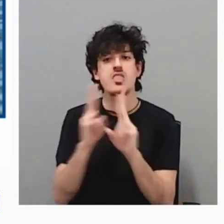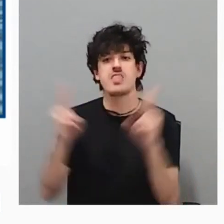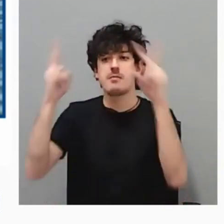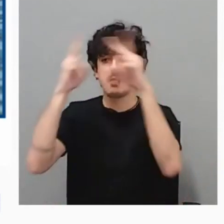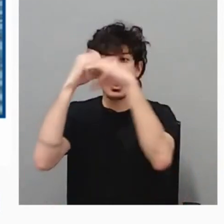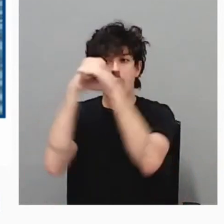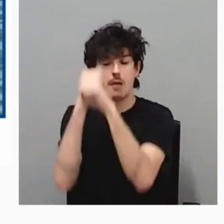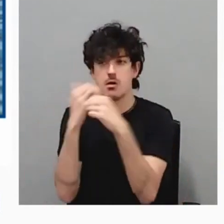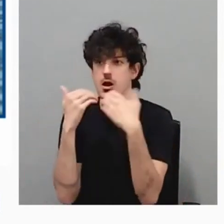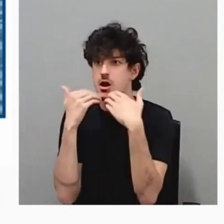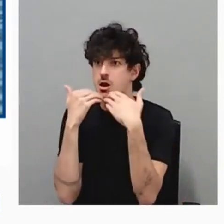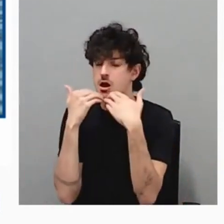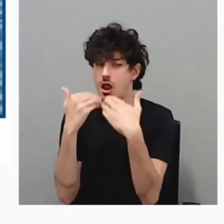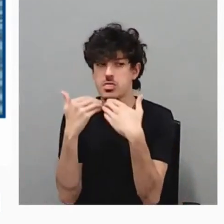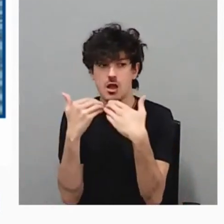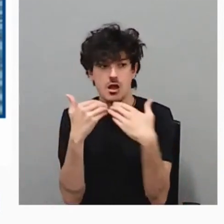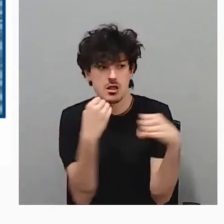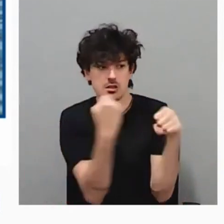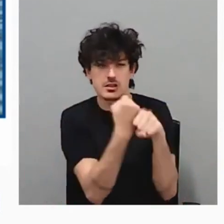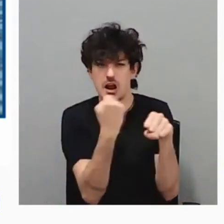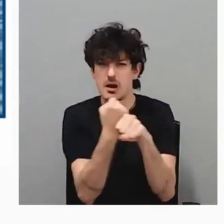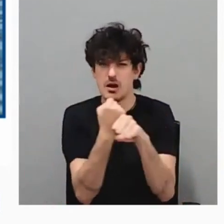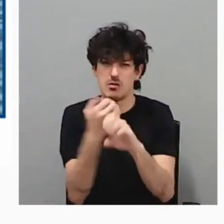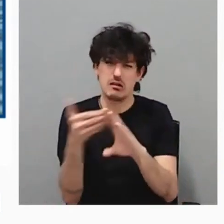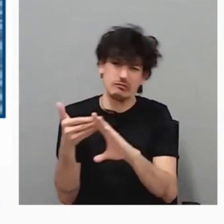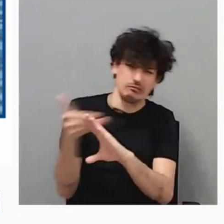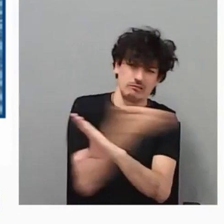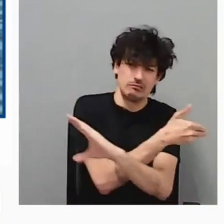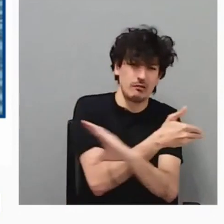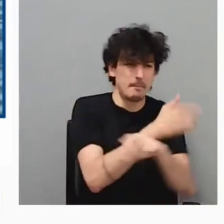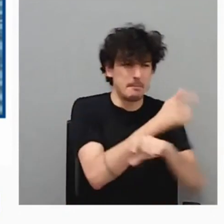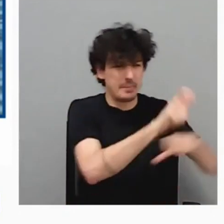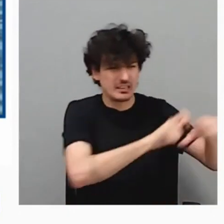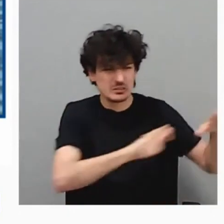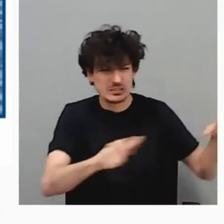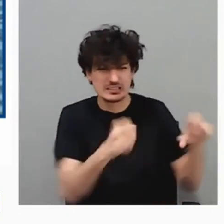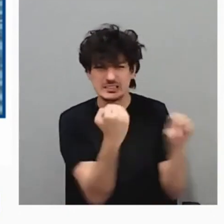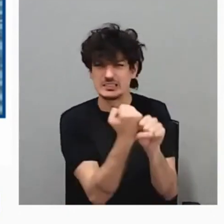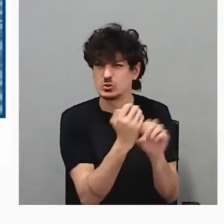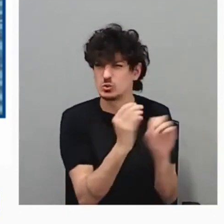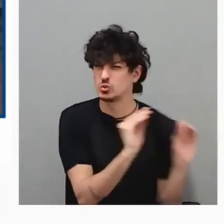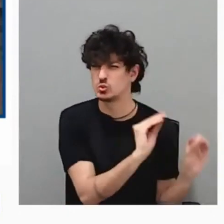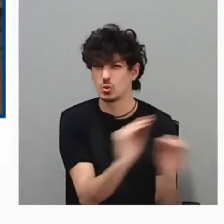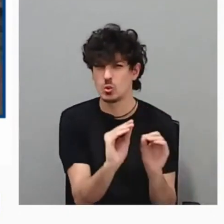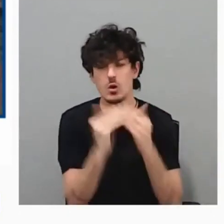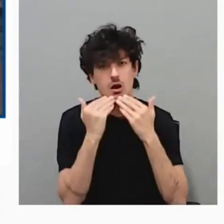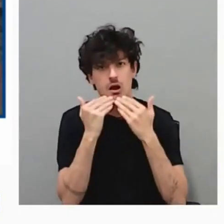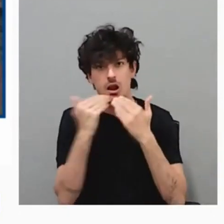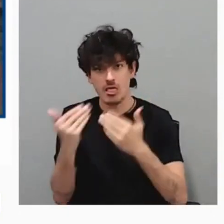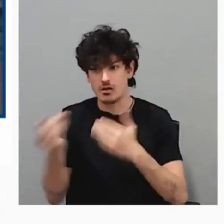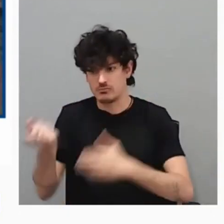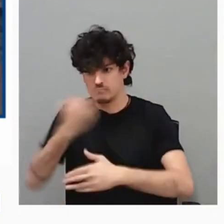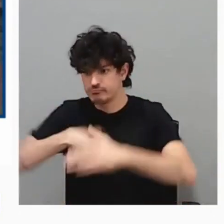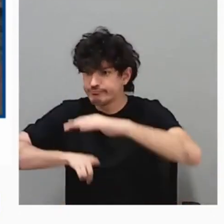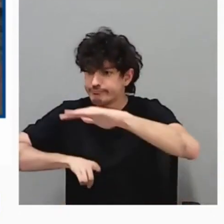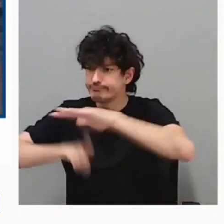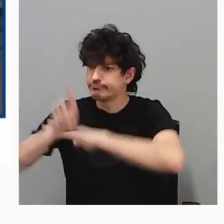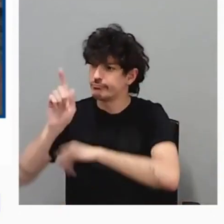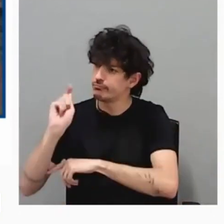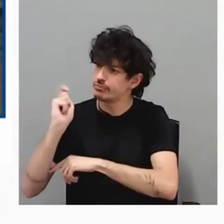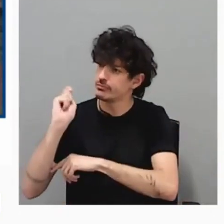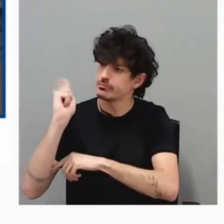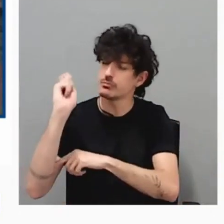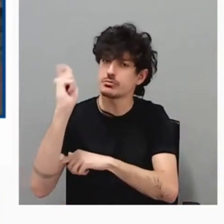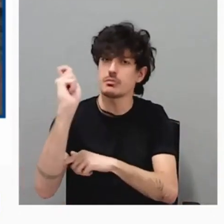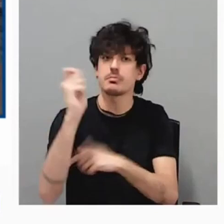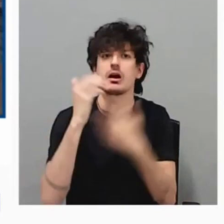gente, pro bono, otros cobrando, pero no al precio de mercado, gracias a Dios, y que gracias a ellos podemos llegar. Muchas gracias